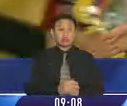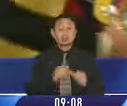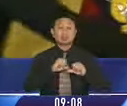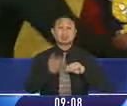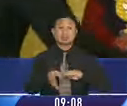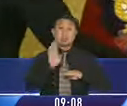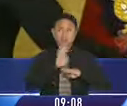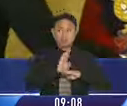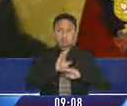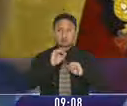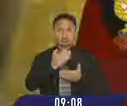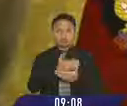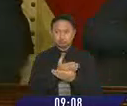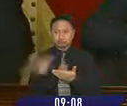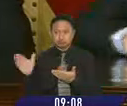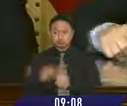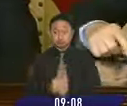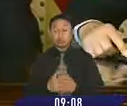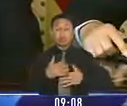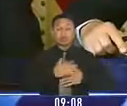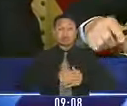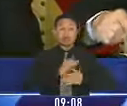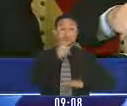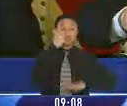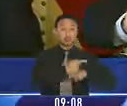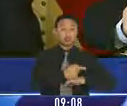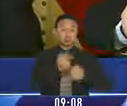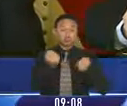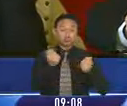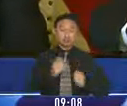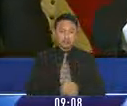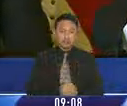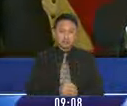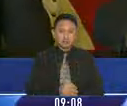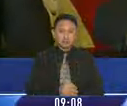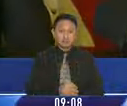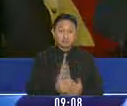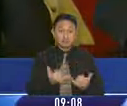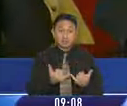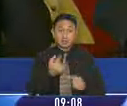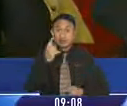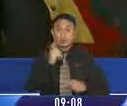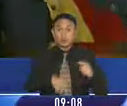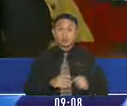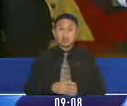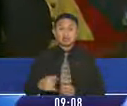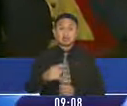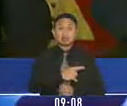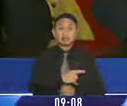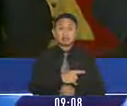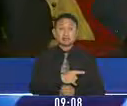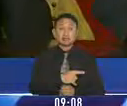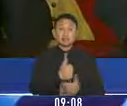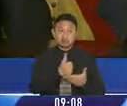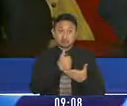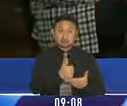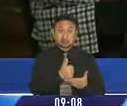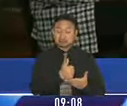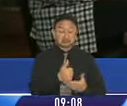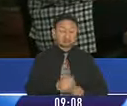Asamblea Nacional para gobernar bajo decreto, pero hasta la fecha este mecanismo no ha dado